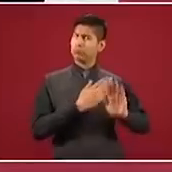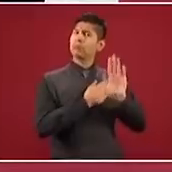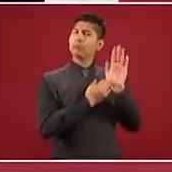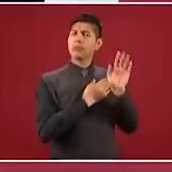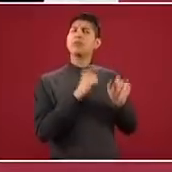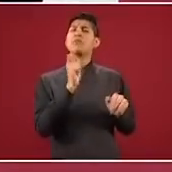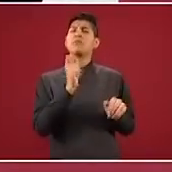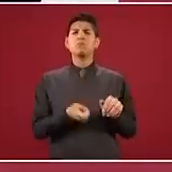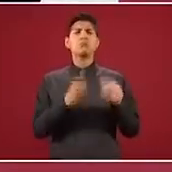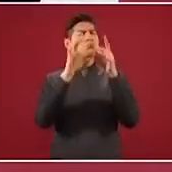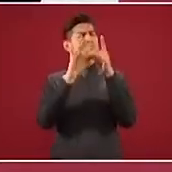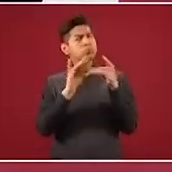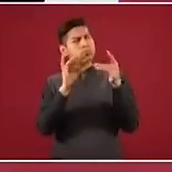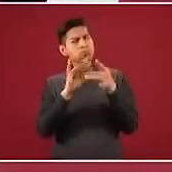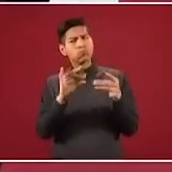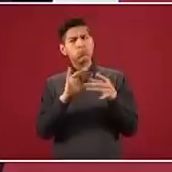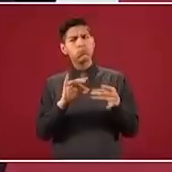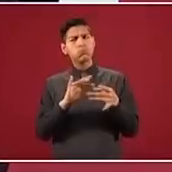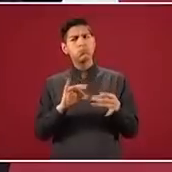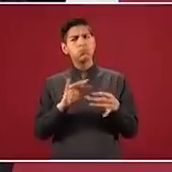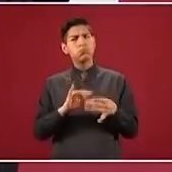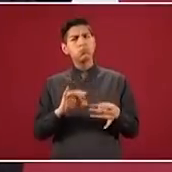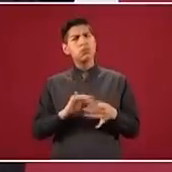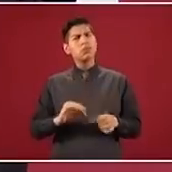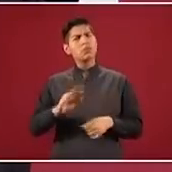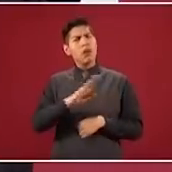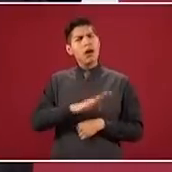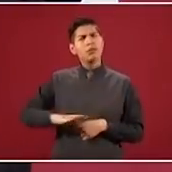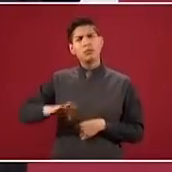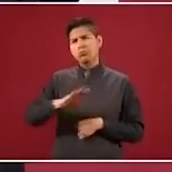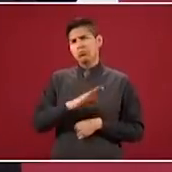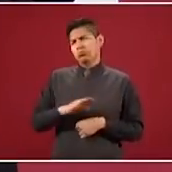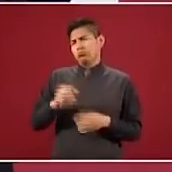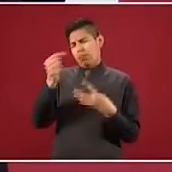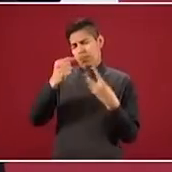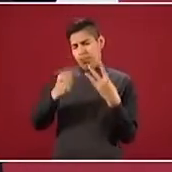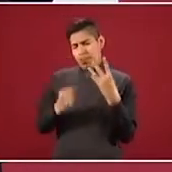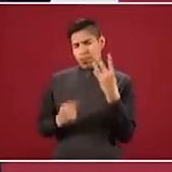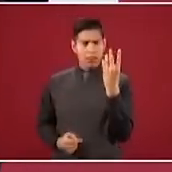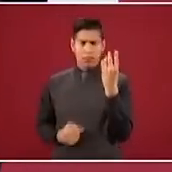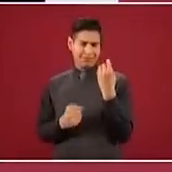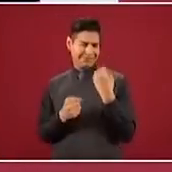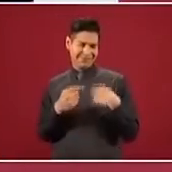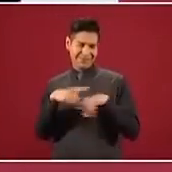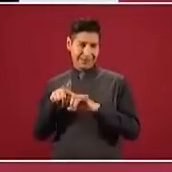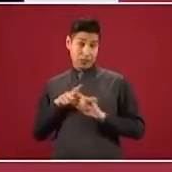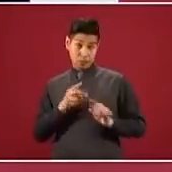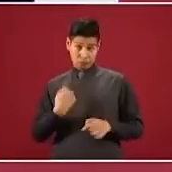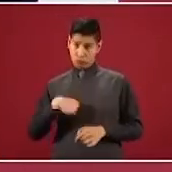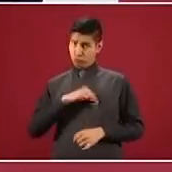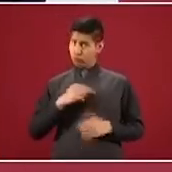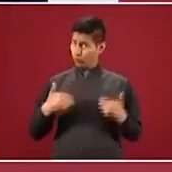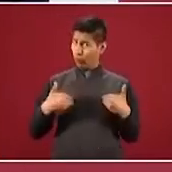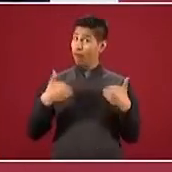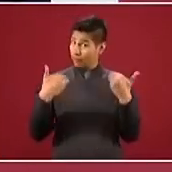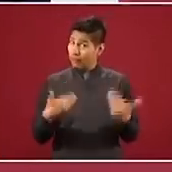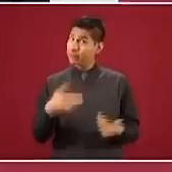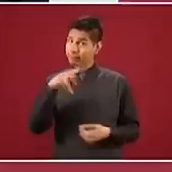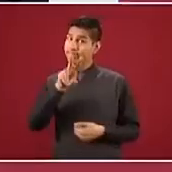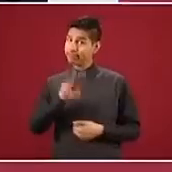explicando los elementos básicos de por qué estamos tan confiados que vamos a